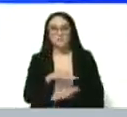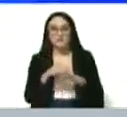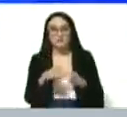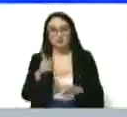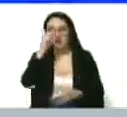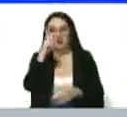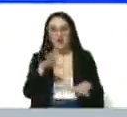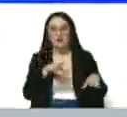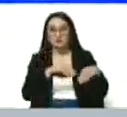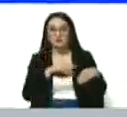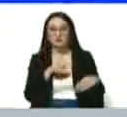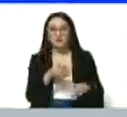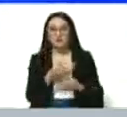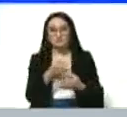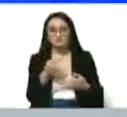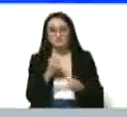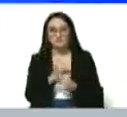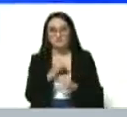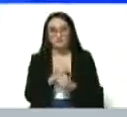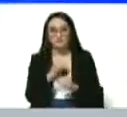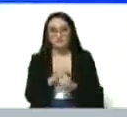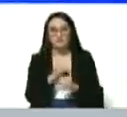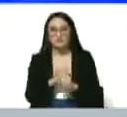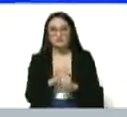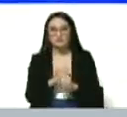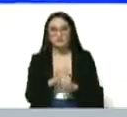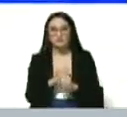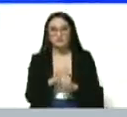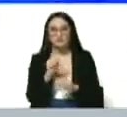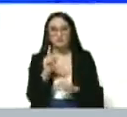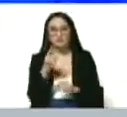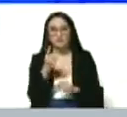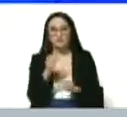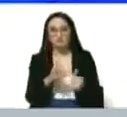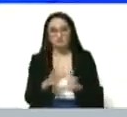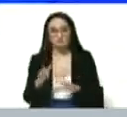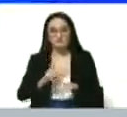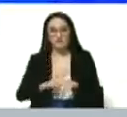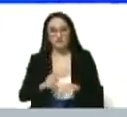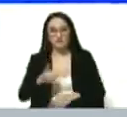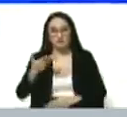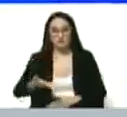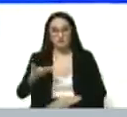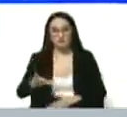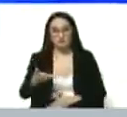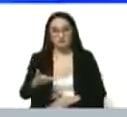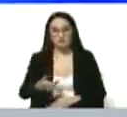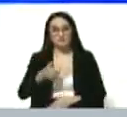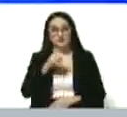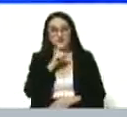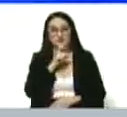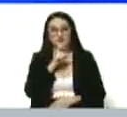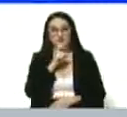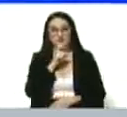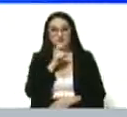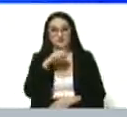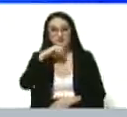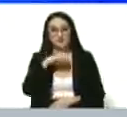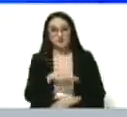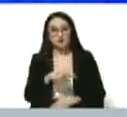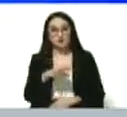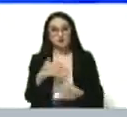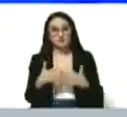asumió este extraordinario rol en uno de los periodos más importantes y más difíciles de la historia de